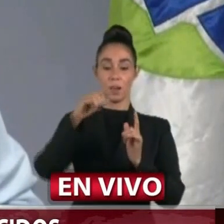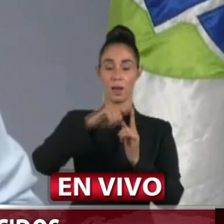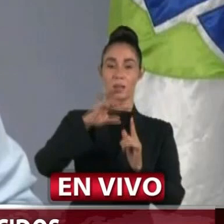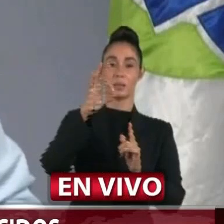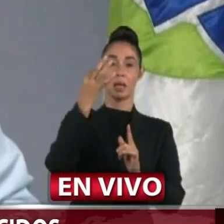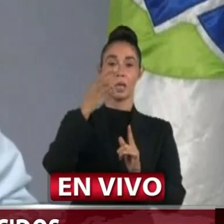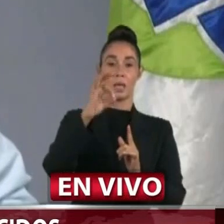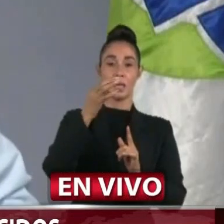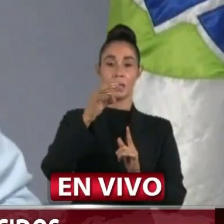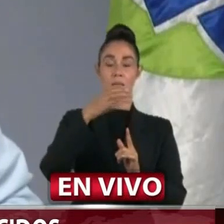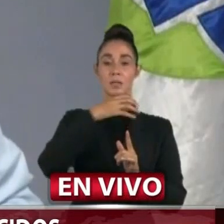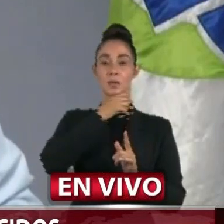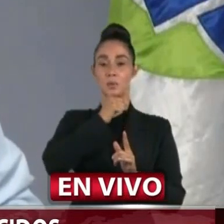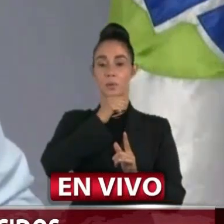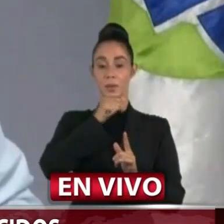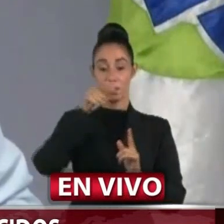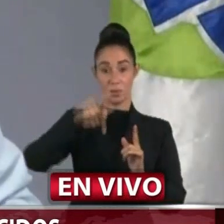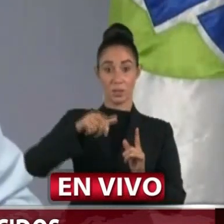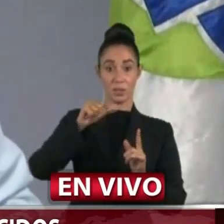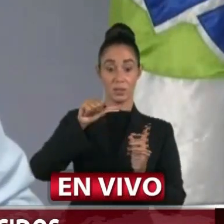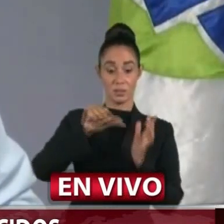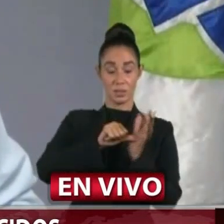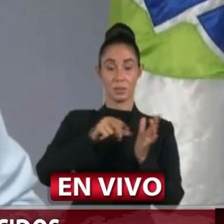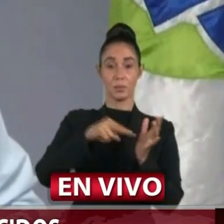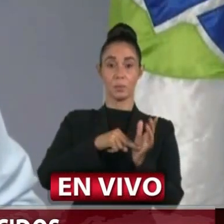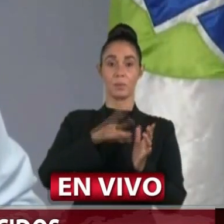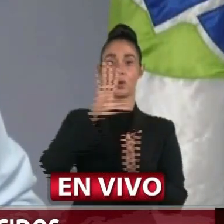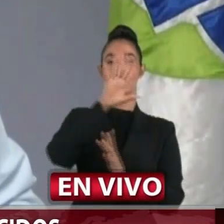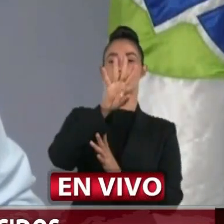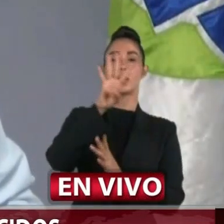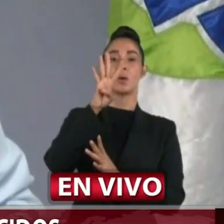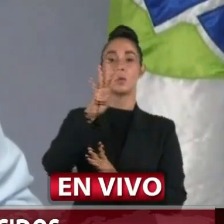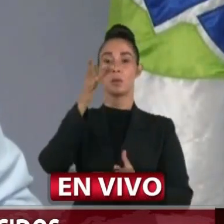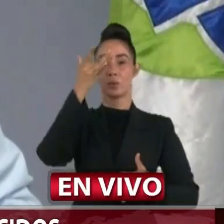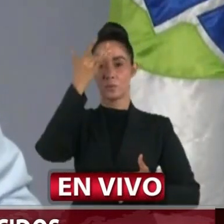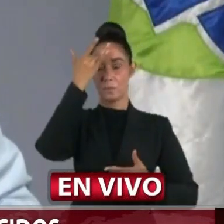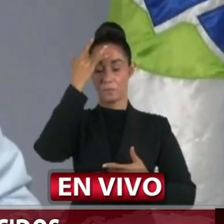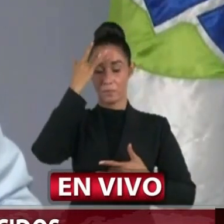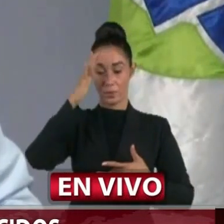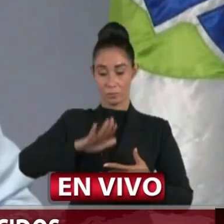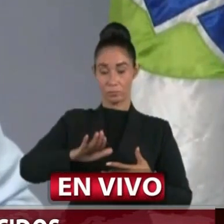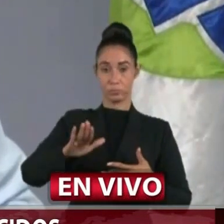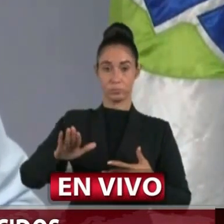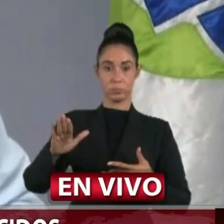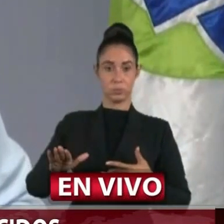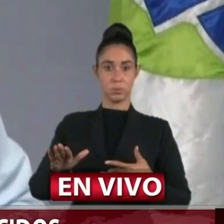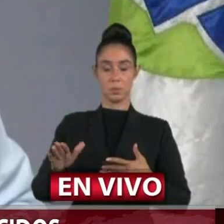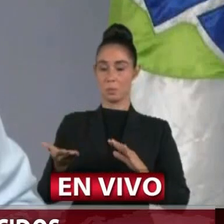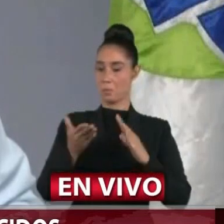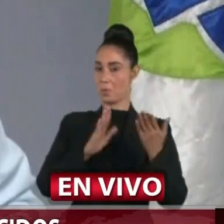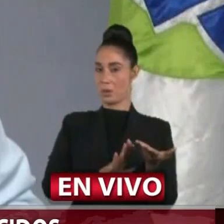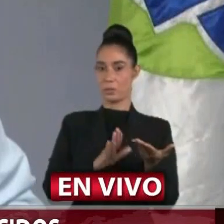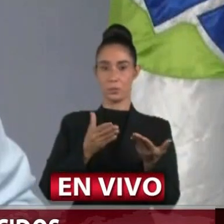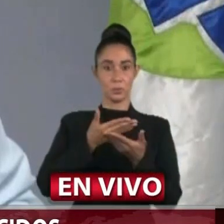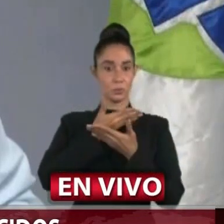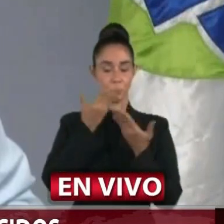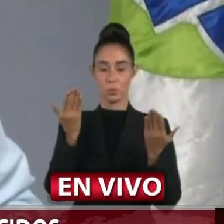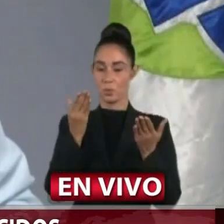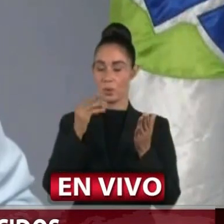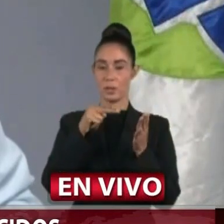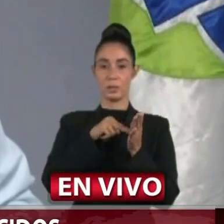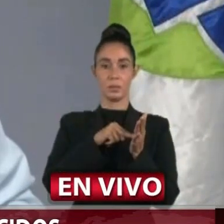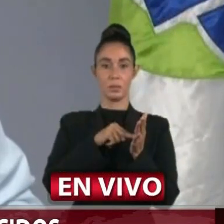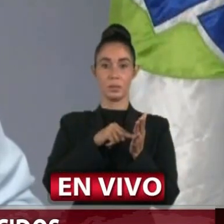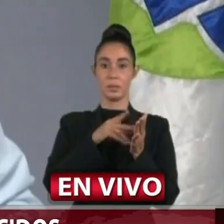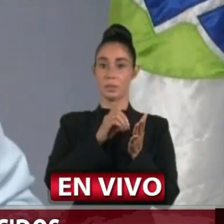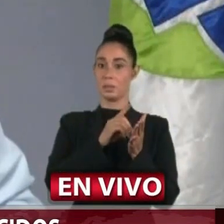registraron 54 casos de COVID-19, no hubo defunciones en el Distrito